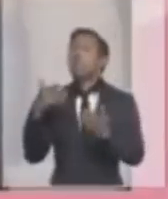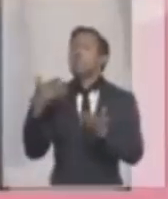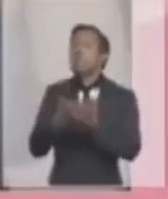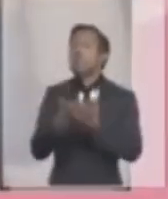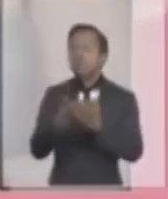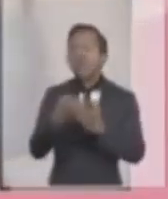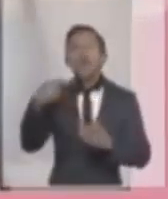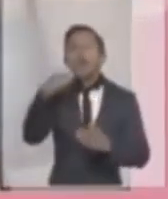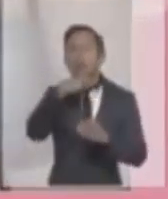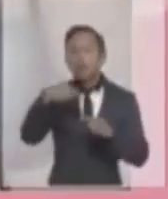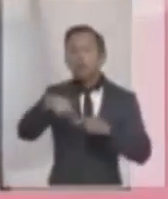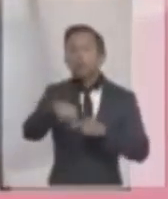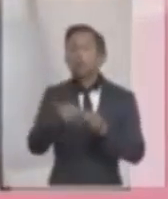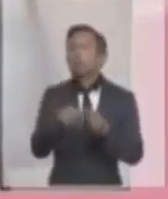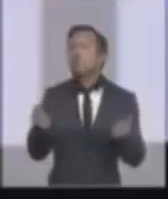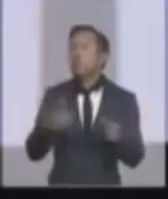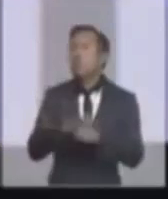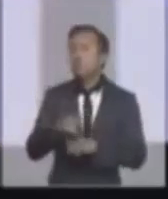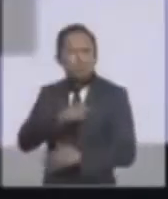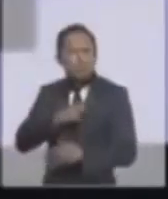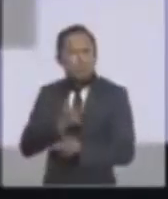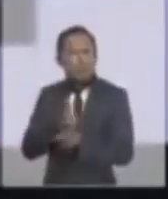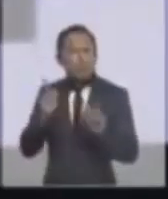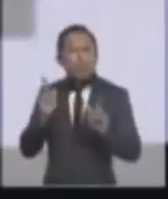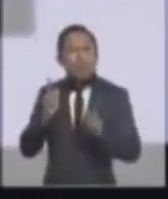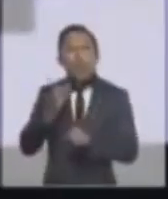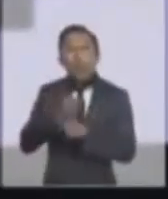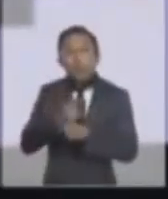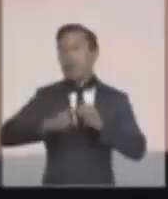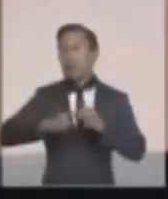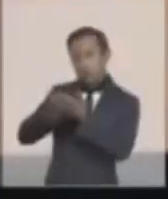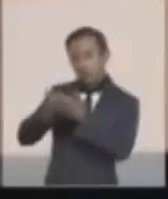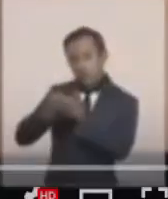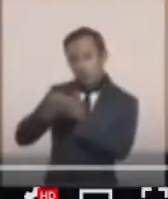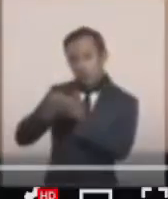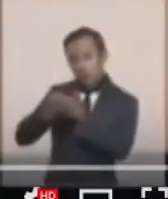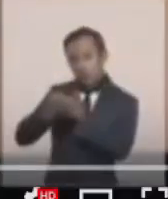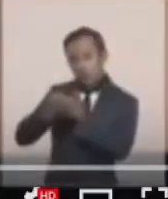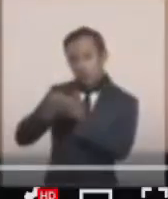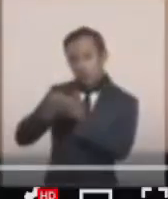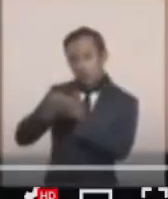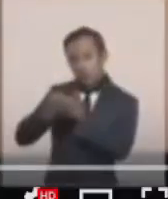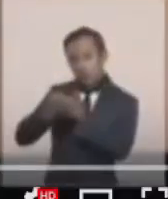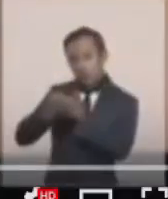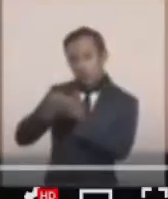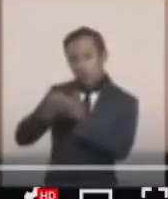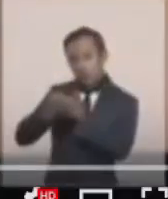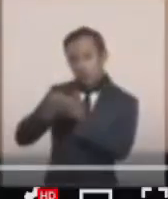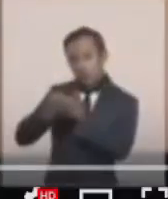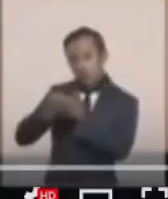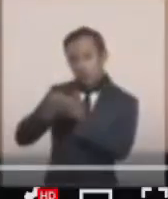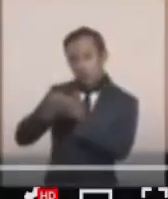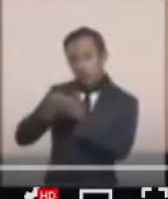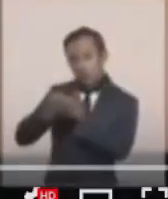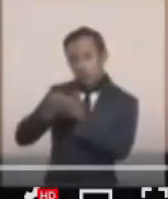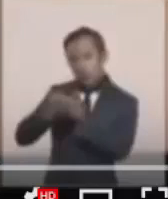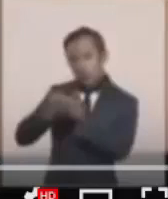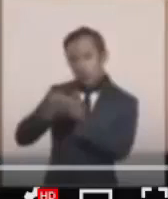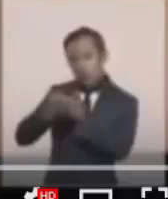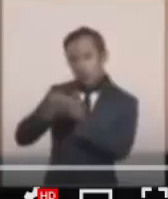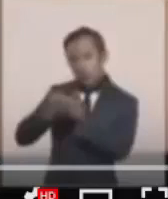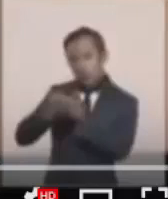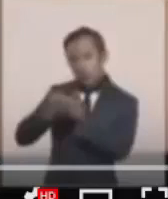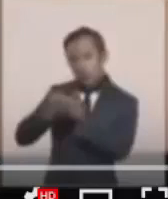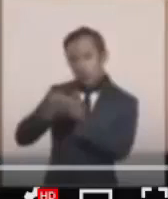Primero que gobierne un presidente pooper, yo presentaré mi visión. Un presidente pooper. Ese puede ser